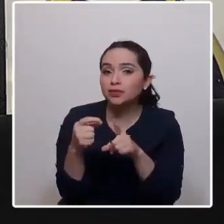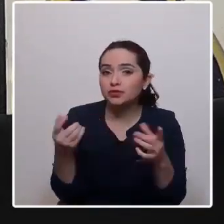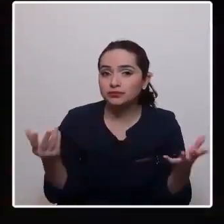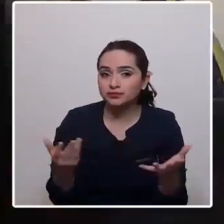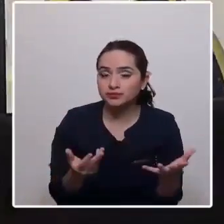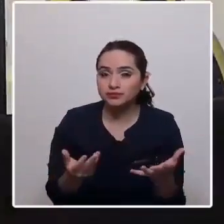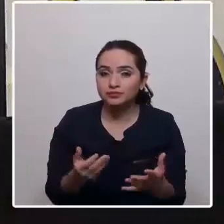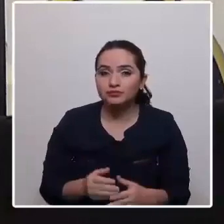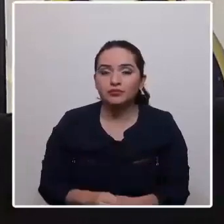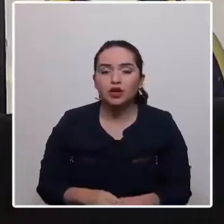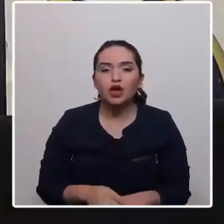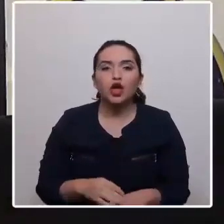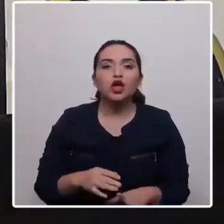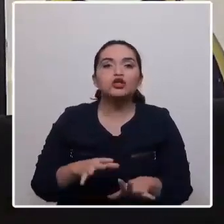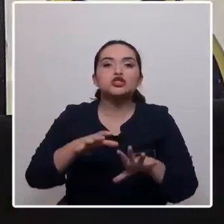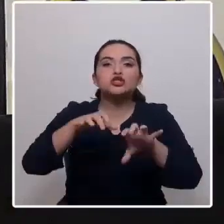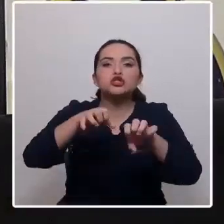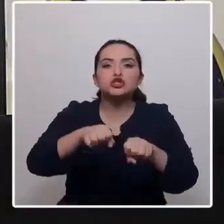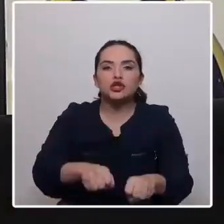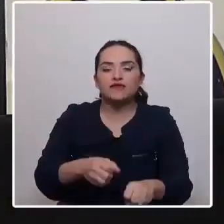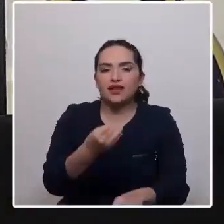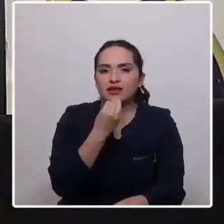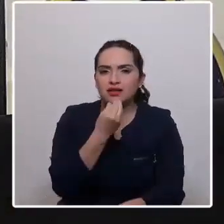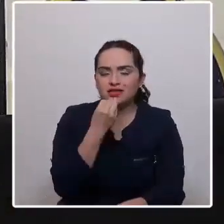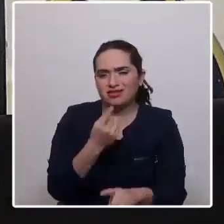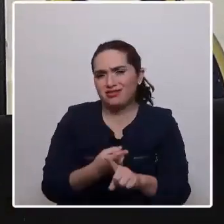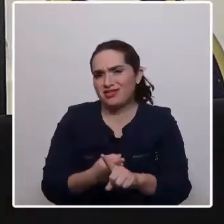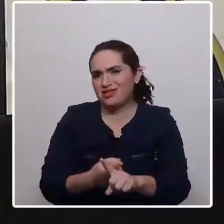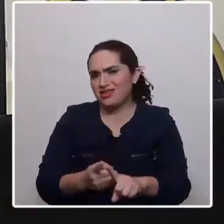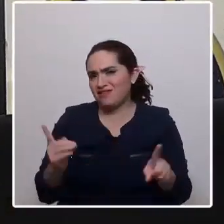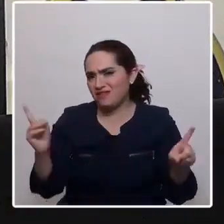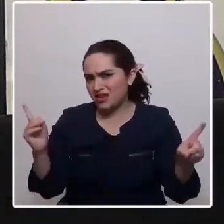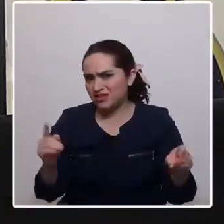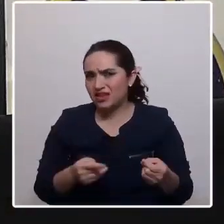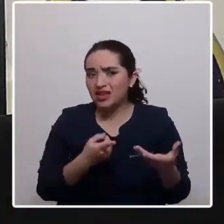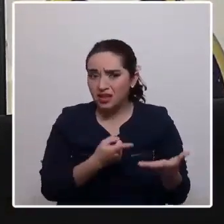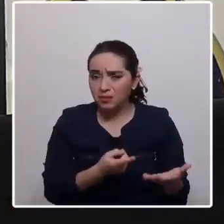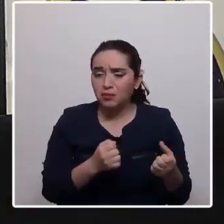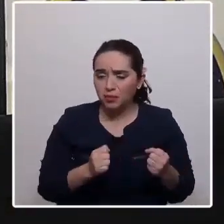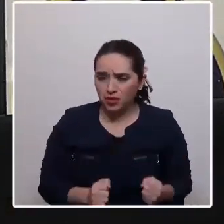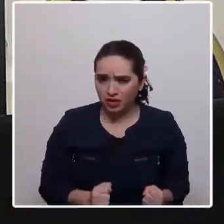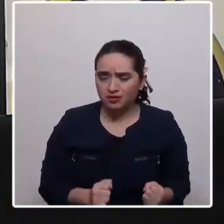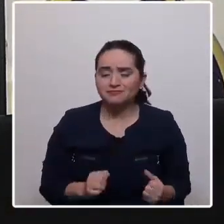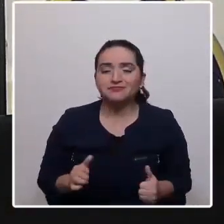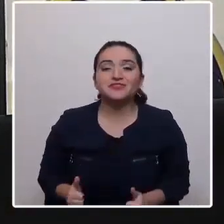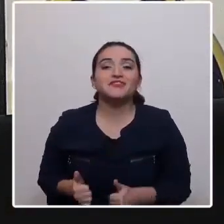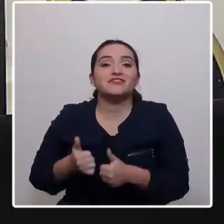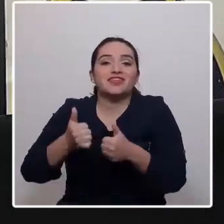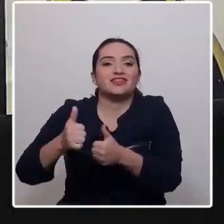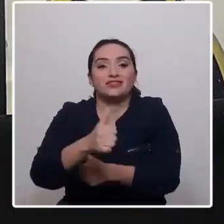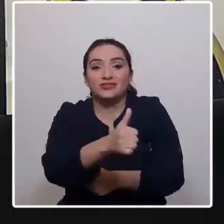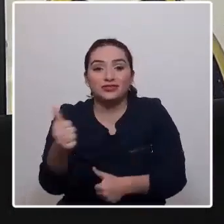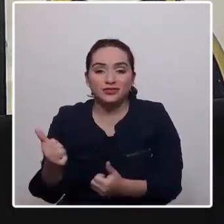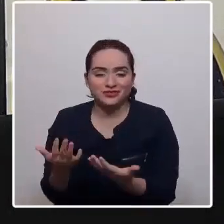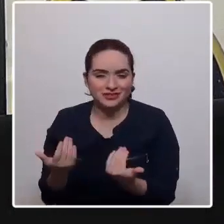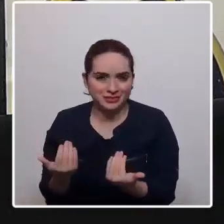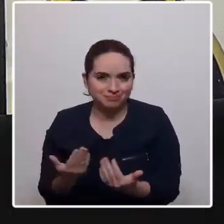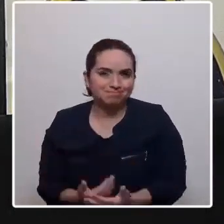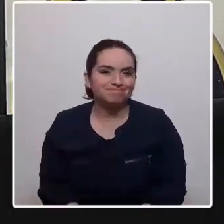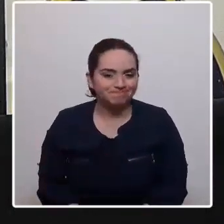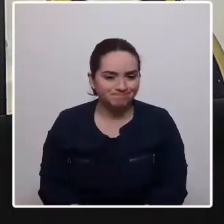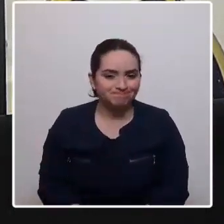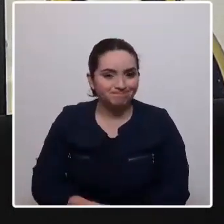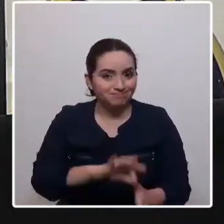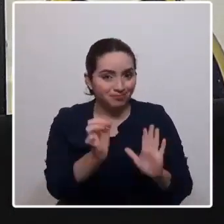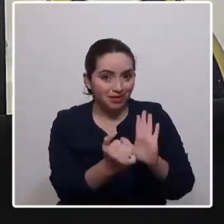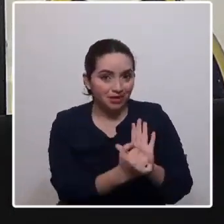la soberanía alimentaria, dista mucho de que este concepto pueda traer el bienestar que todos necesitamos. Tanto así que en su artículo